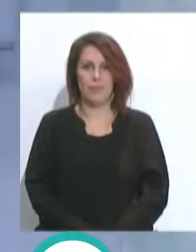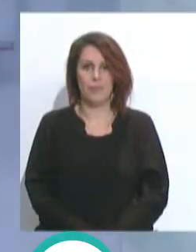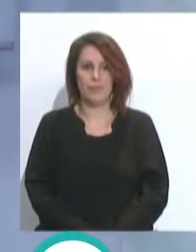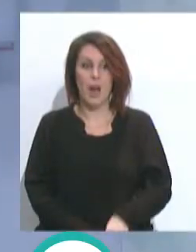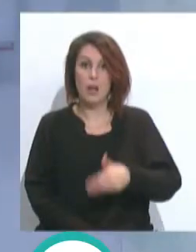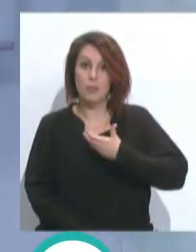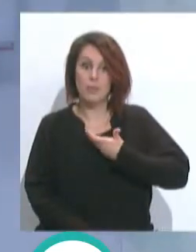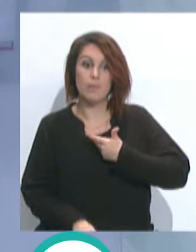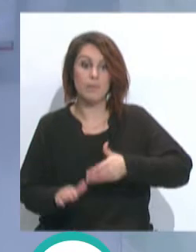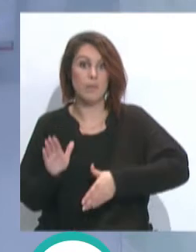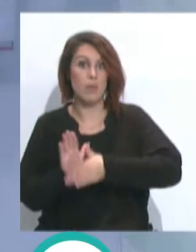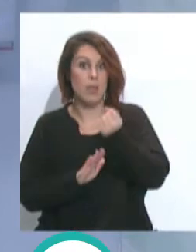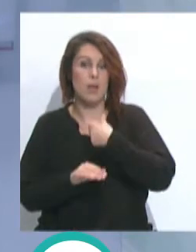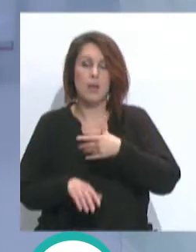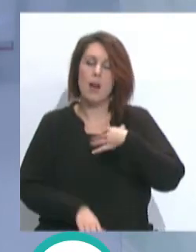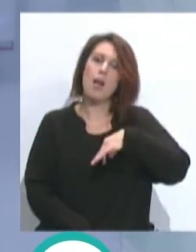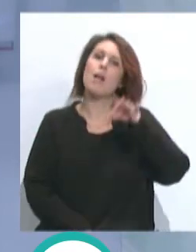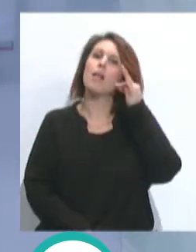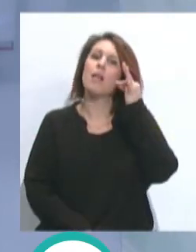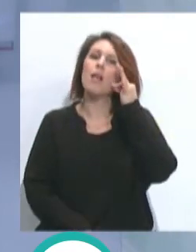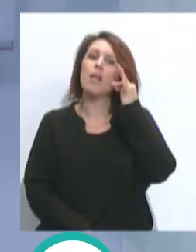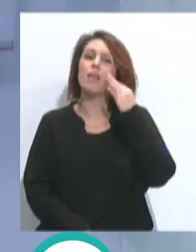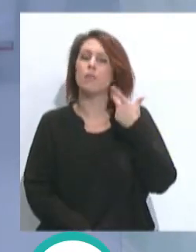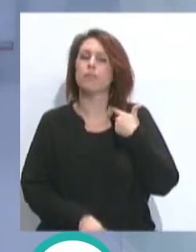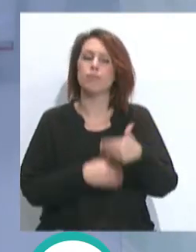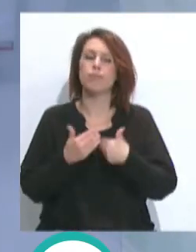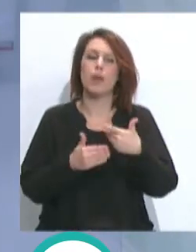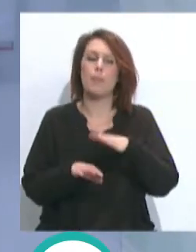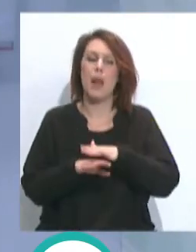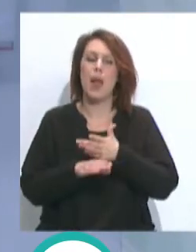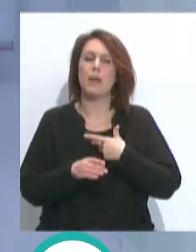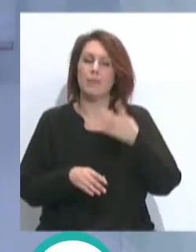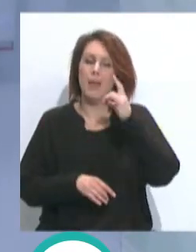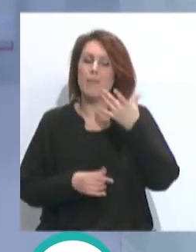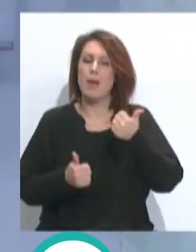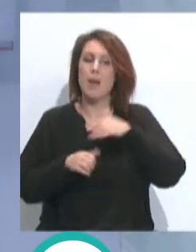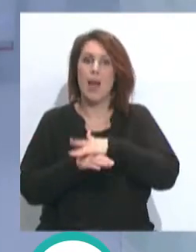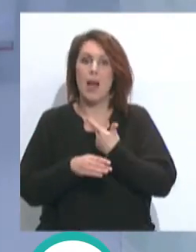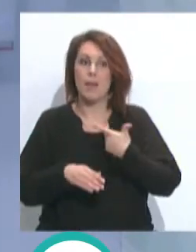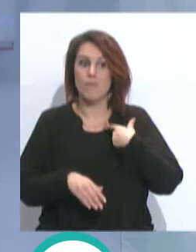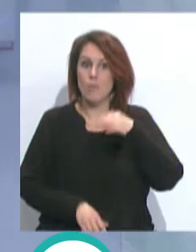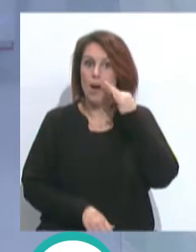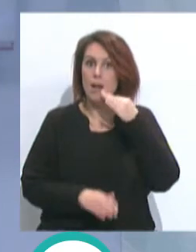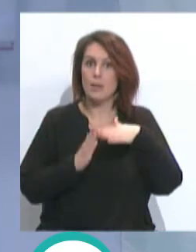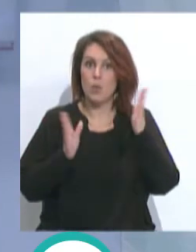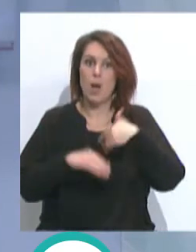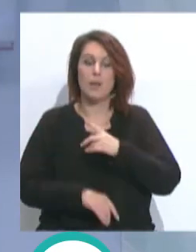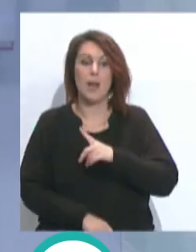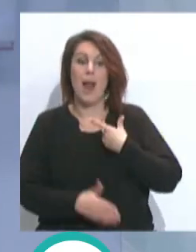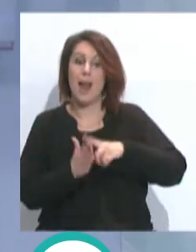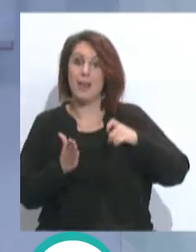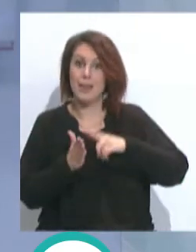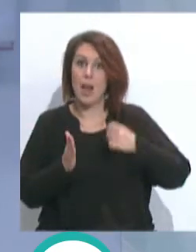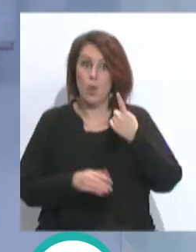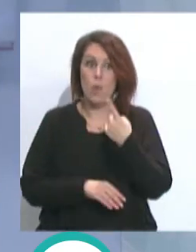El Ayuntamiento y la Fundación Realidades avanzan con más iniciativas para las mujeres sin hogar. Prevén el alquiler de un nuevo piso que se sumará a